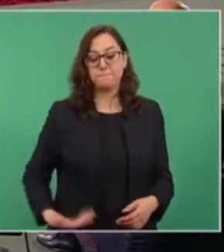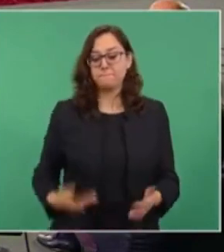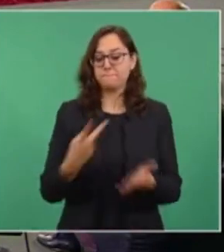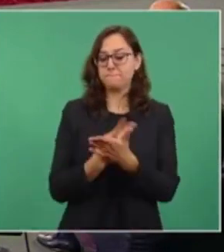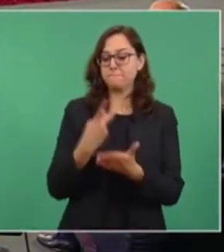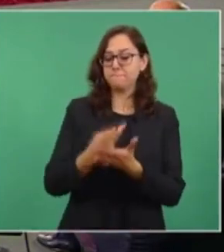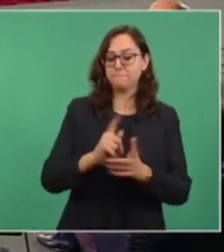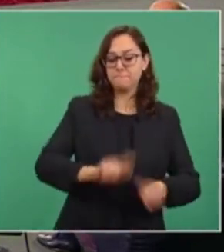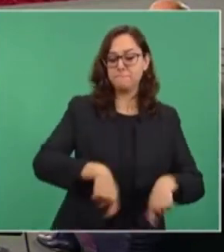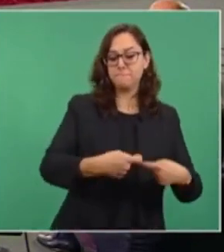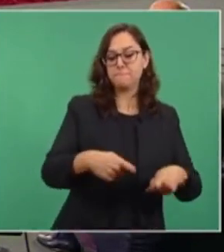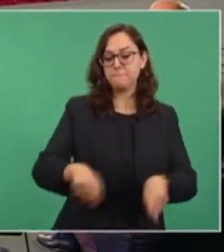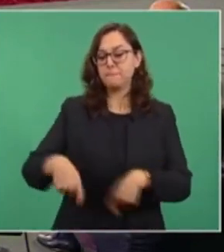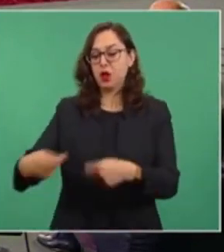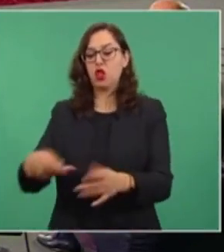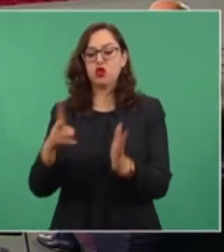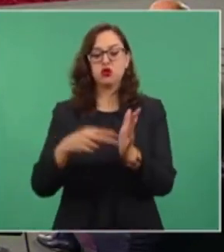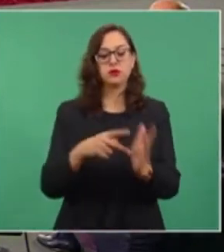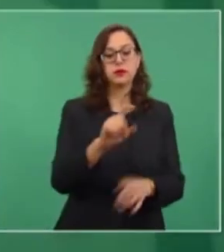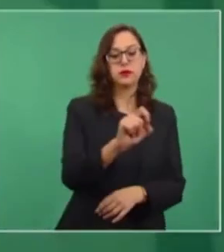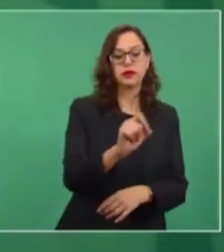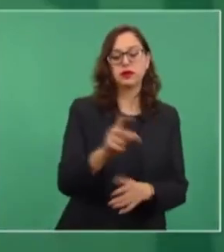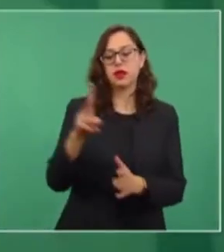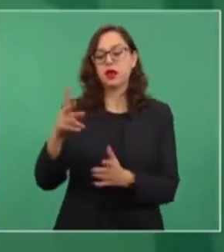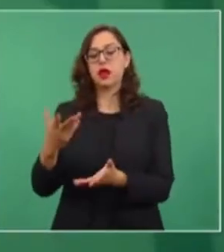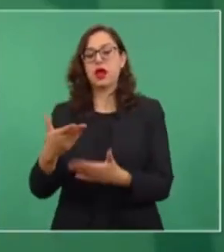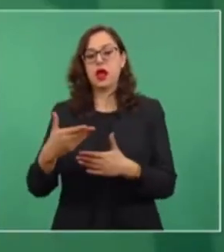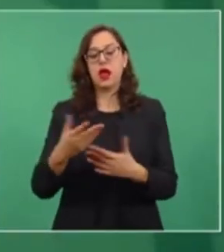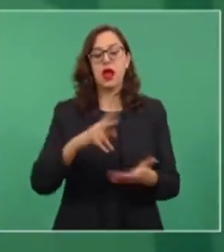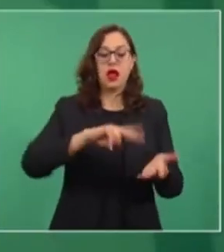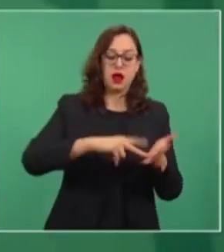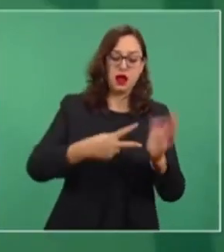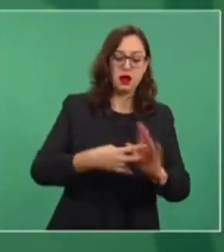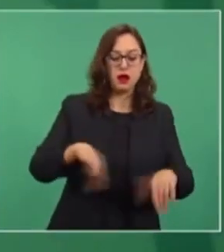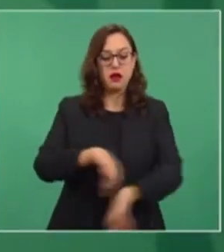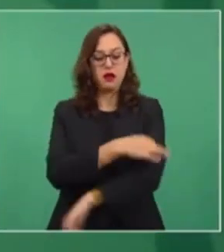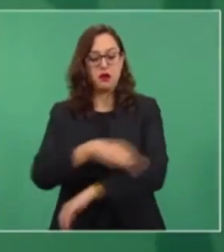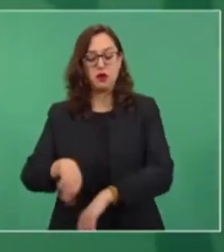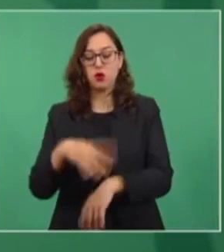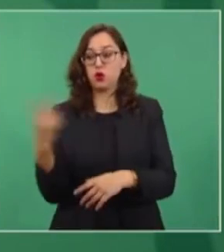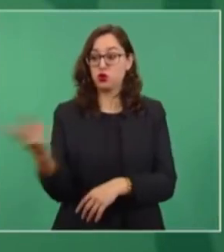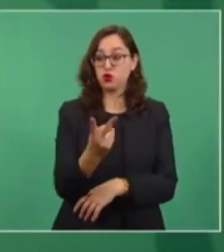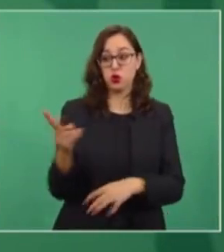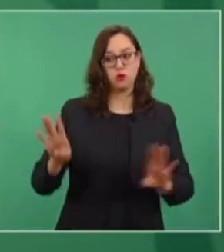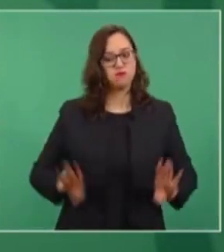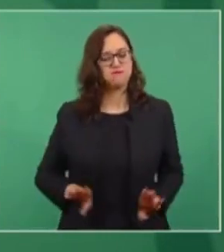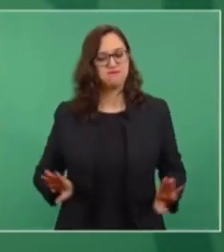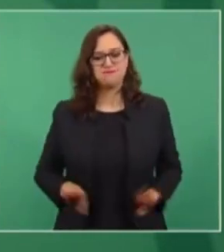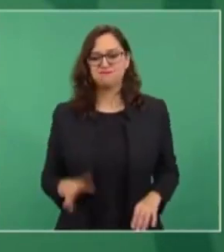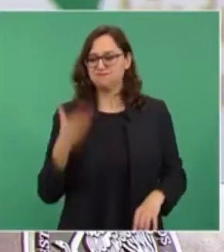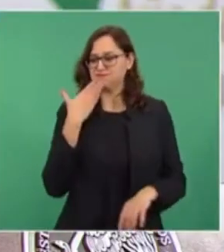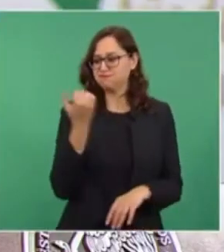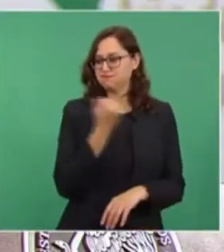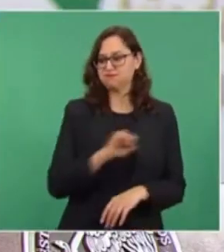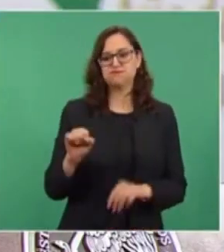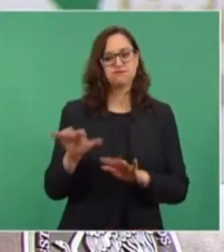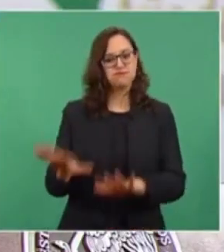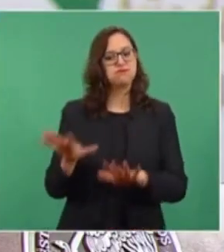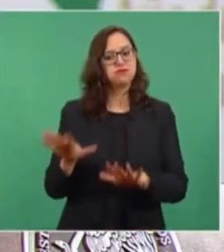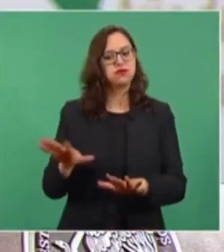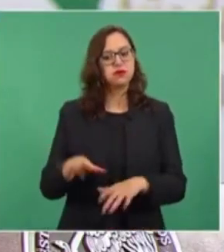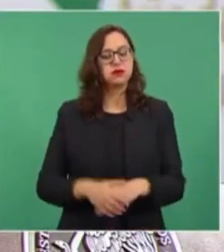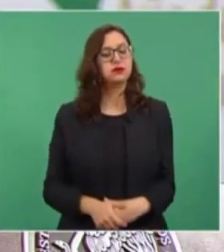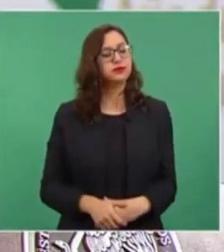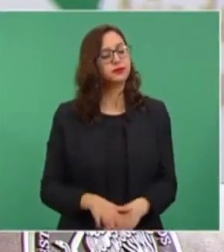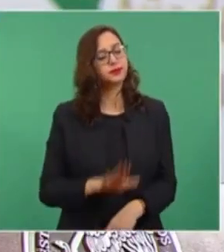Nacionales 2020 a un ingeniero y a un arquitecto excepcionales. Licenciado López Obrador, hoy es un día de